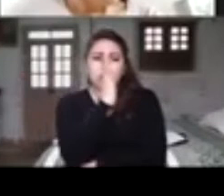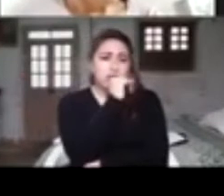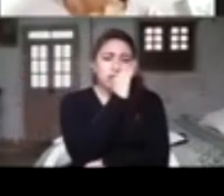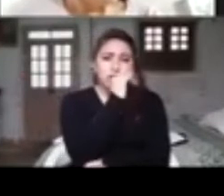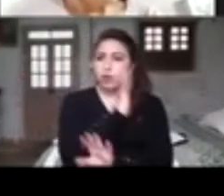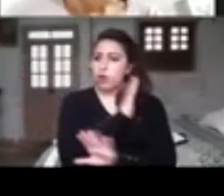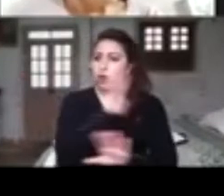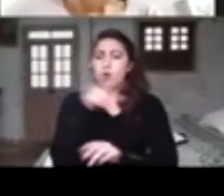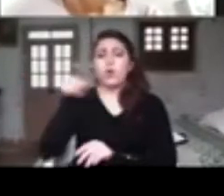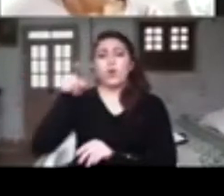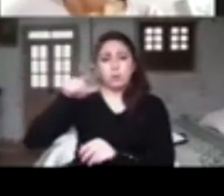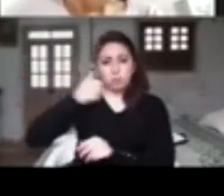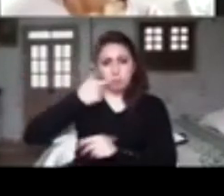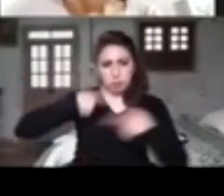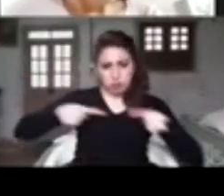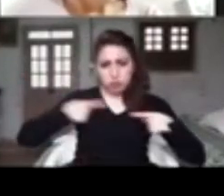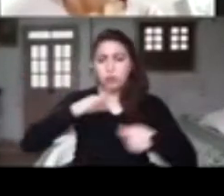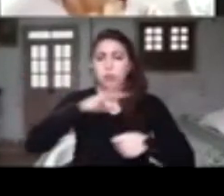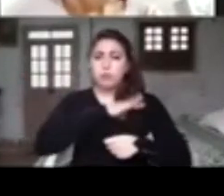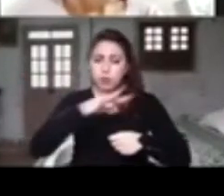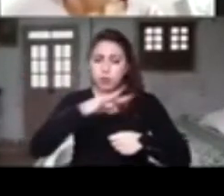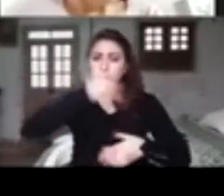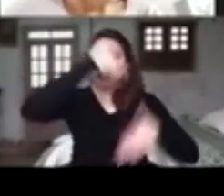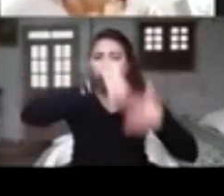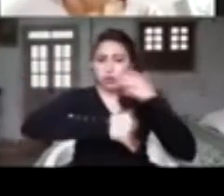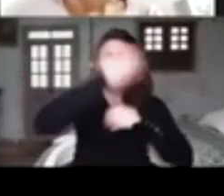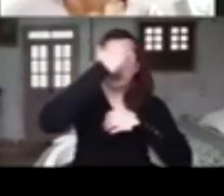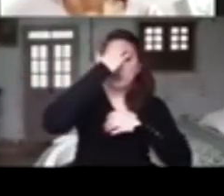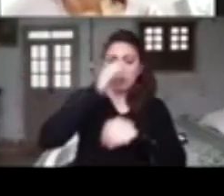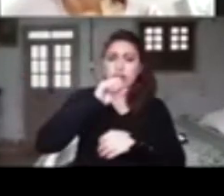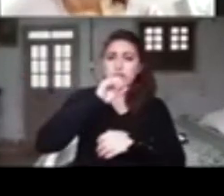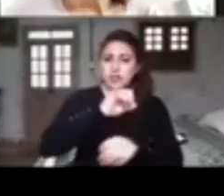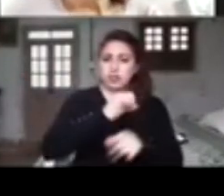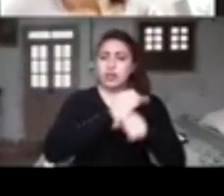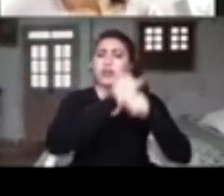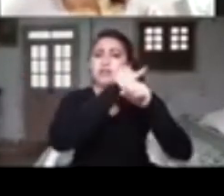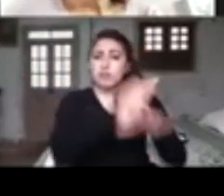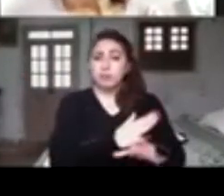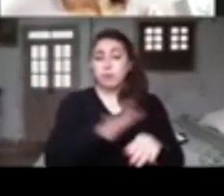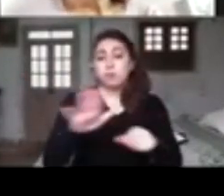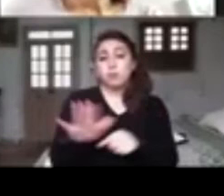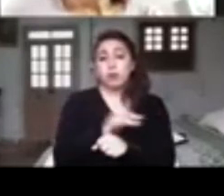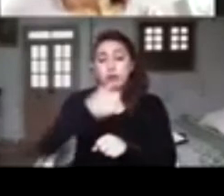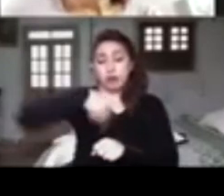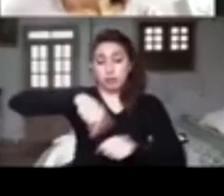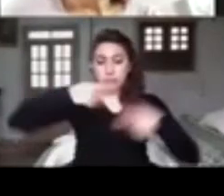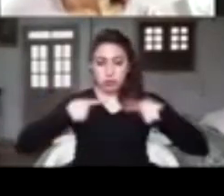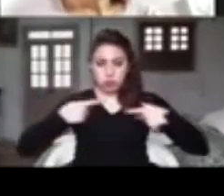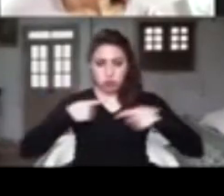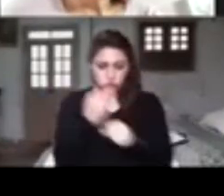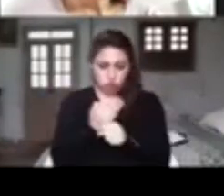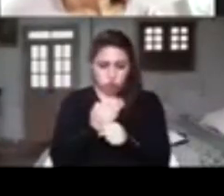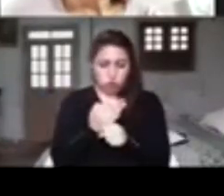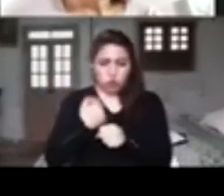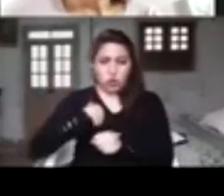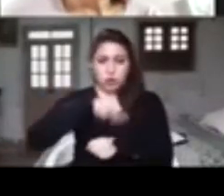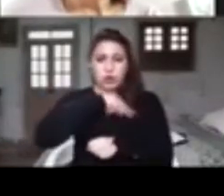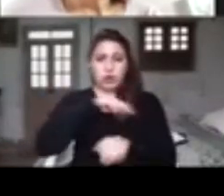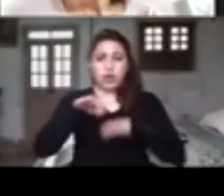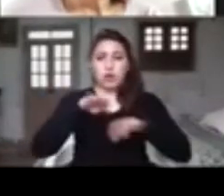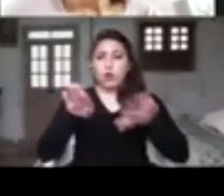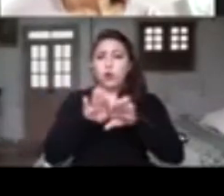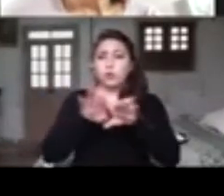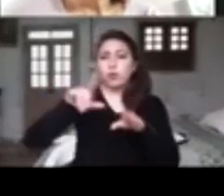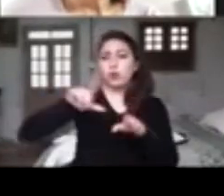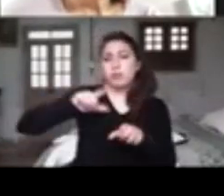gobierno, pues como servidores públicos estamos obligados a ser transparentes, a dar